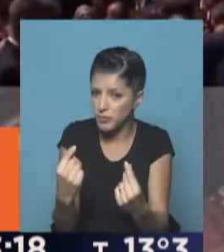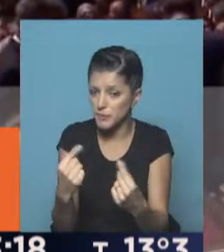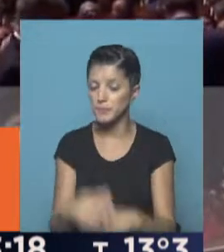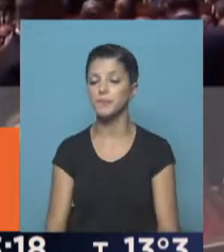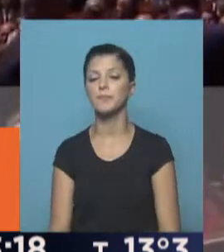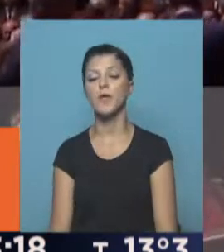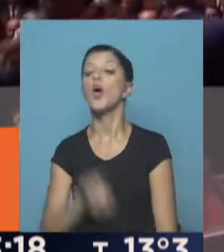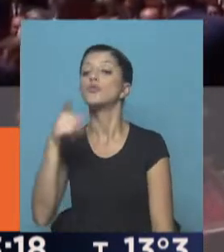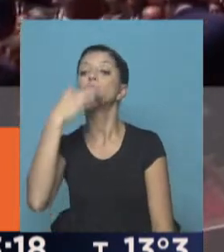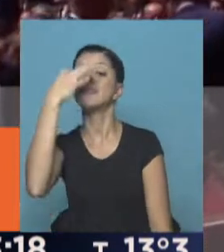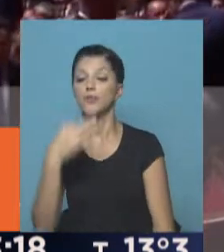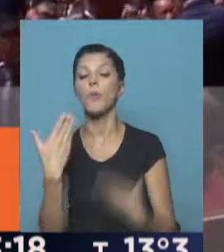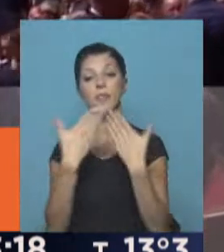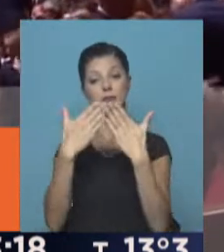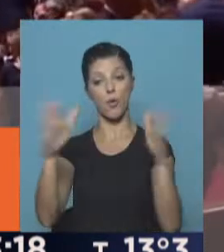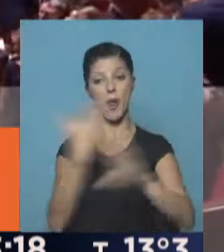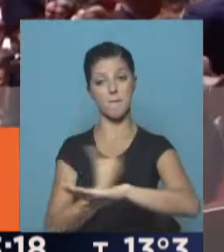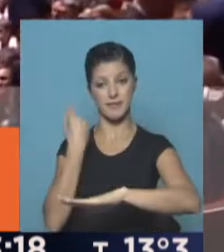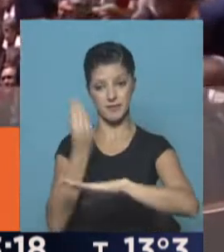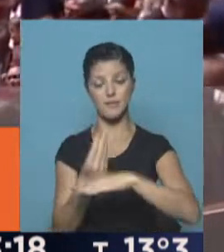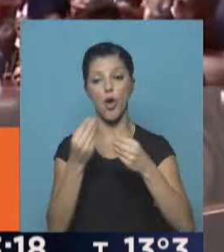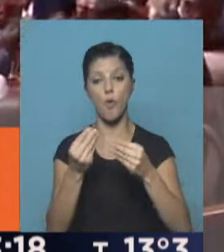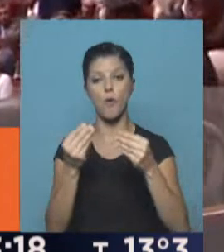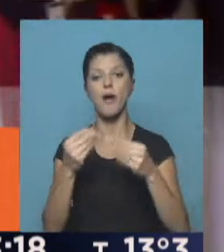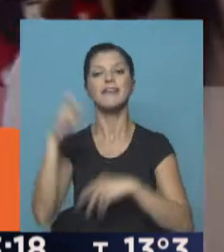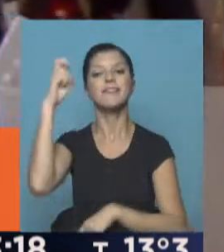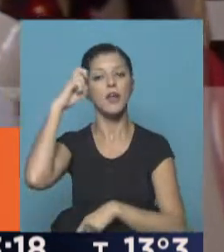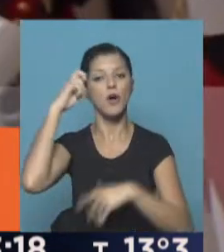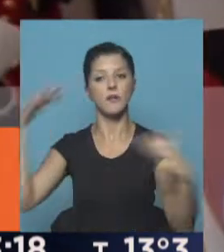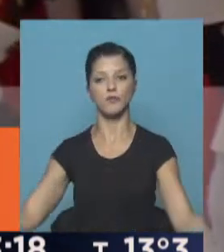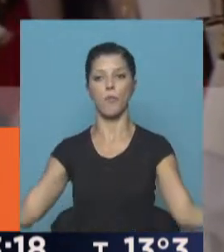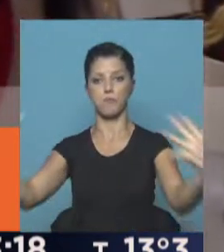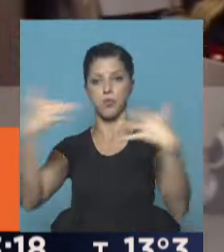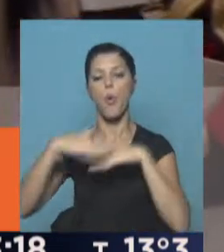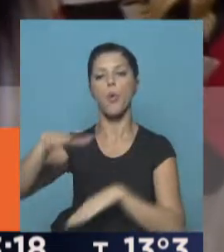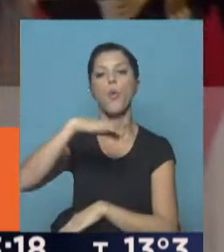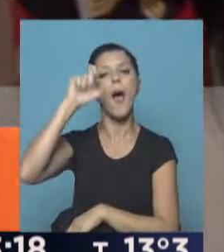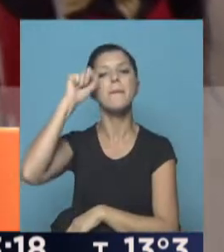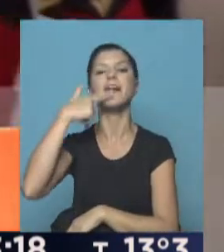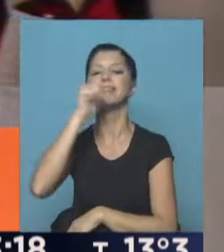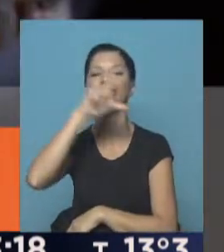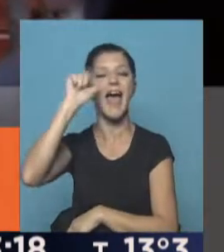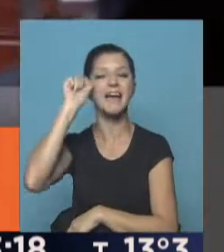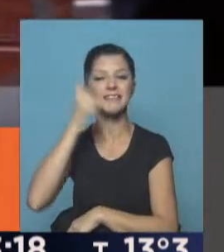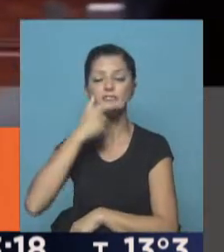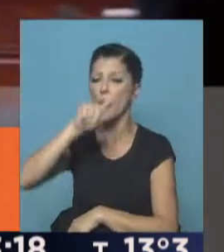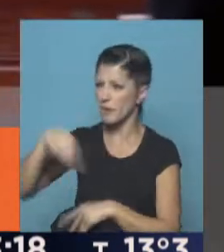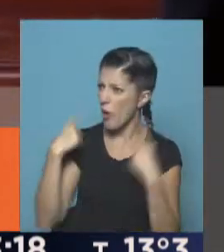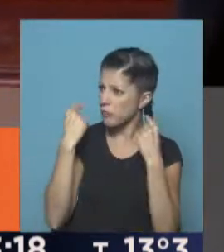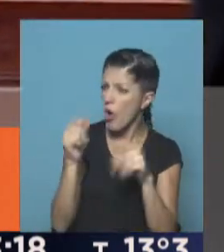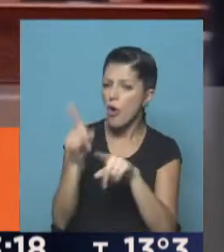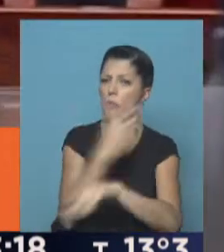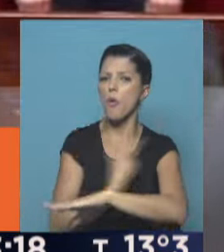inusual decisión de inaugurar su presidencia reuniendo al Congreso en el emblemático Palacio de Versalles le valió acusaciones de instaurar una